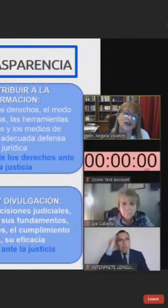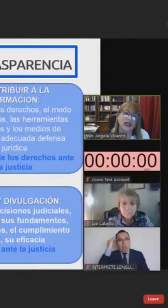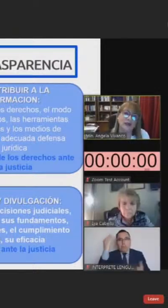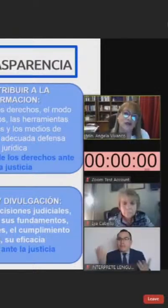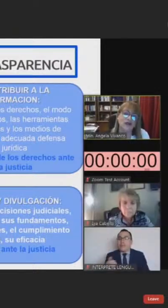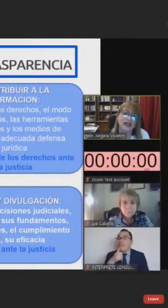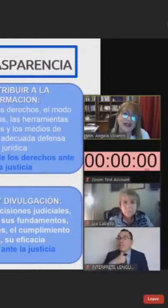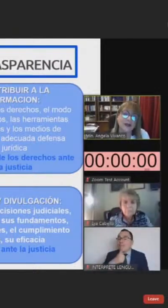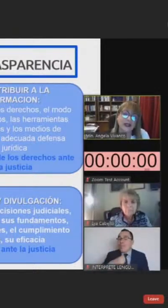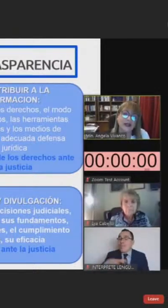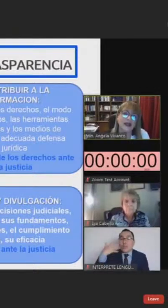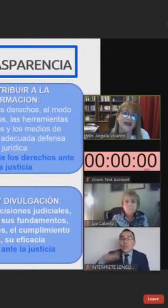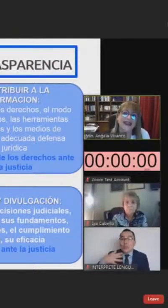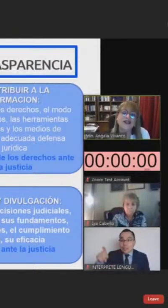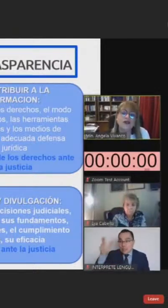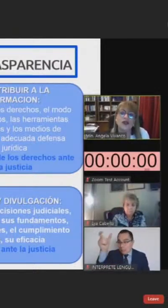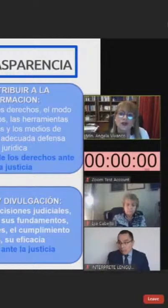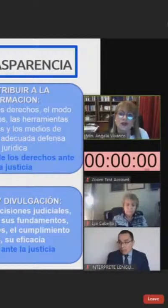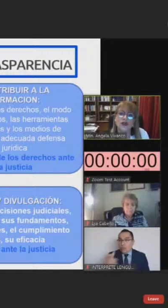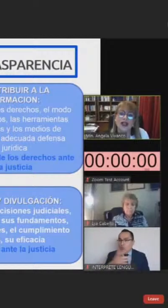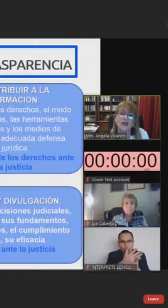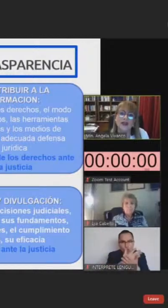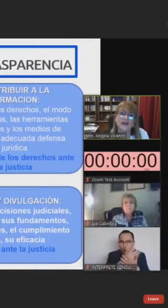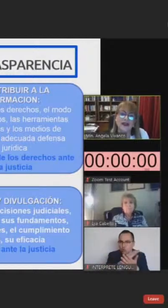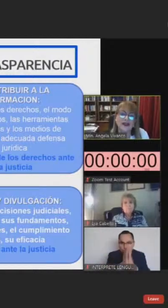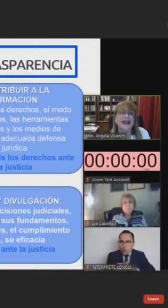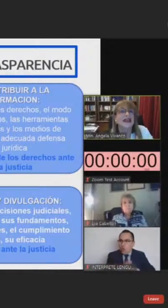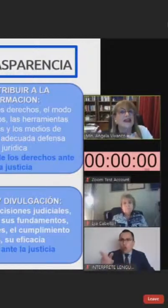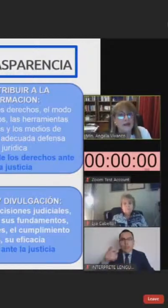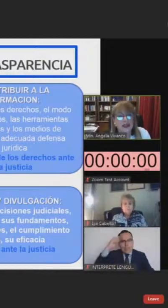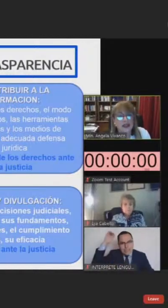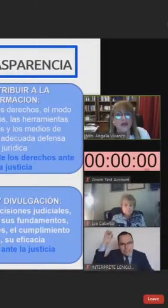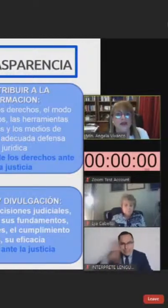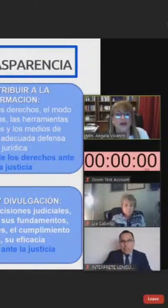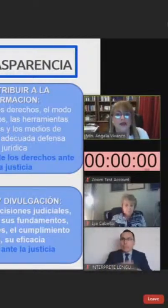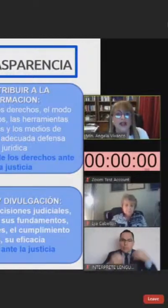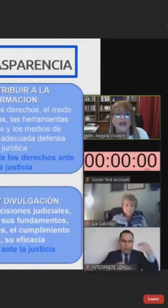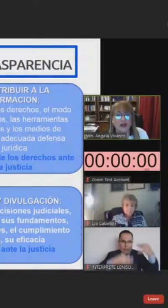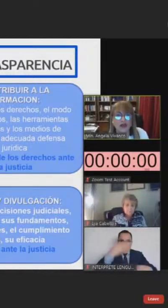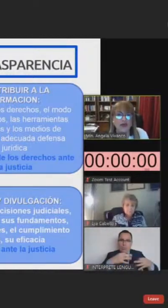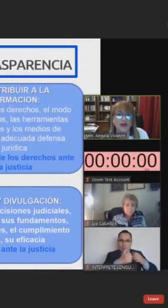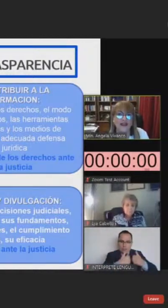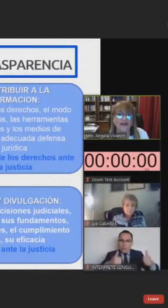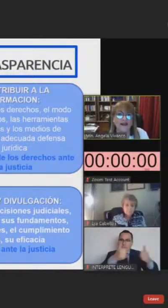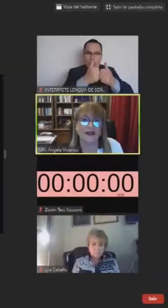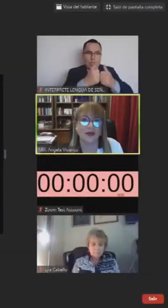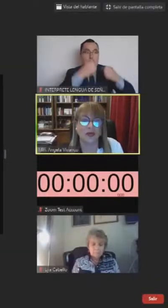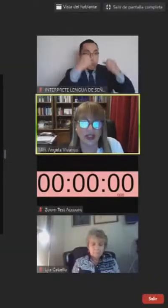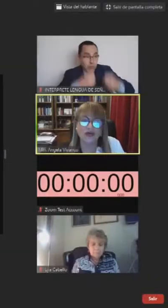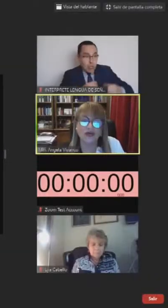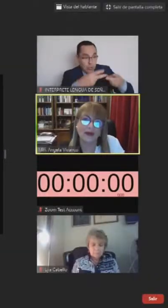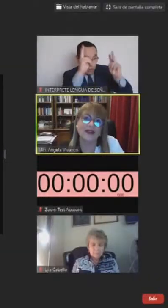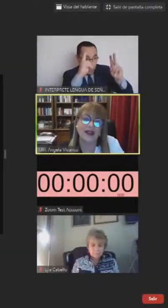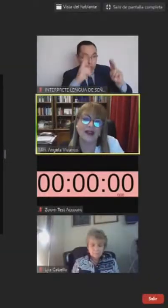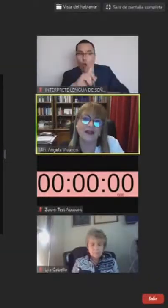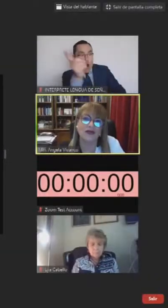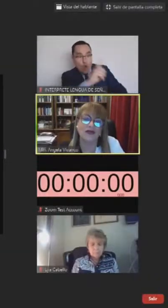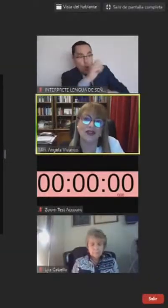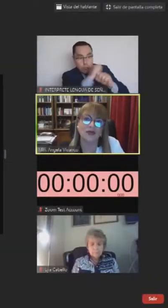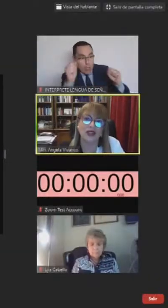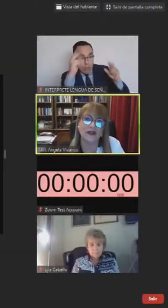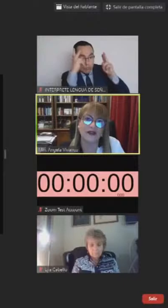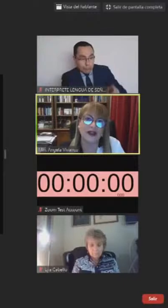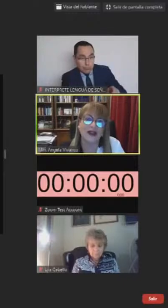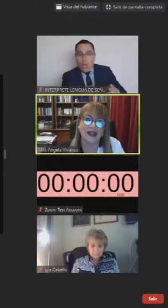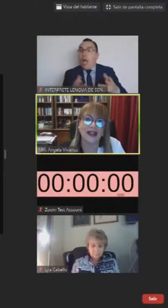¿no es cierto?, que las personas sepan qué es lo que los tribunales pueden hacer y también lo que los tribunales no pueden hacer, porque eso también tiene que ver